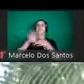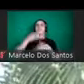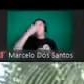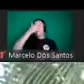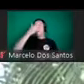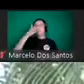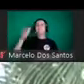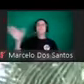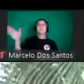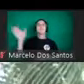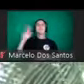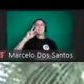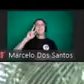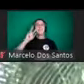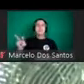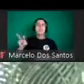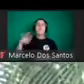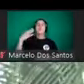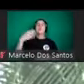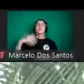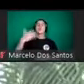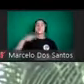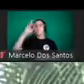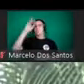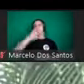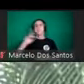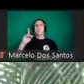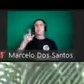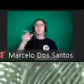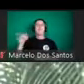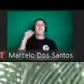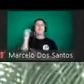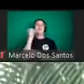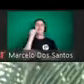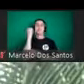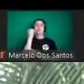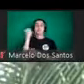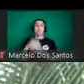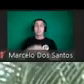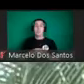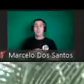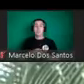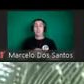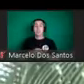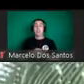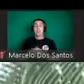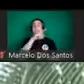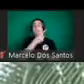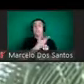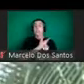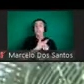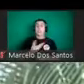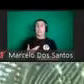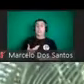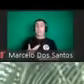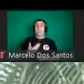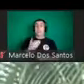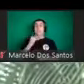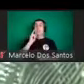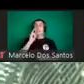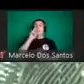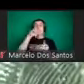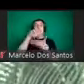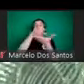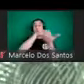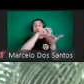lo importante de entender acá es que el tema de inclusión dentro de las instituciones públicas no solamente